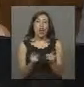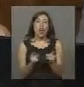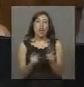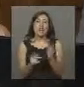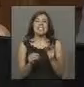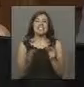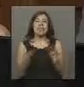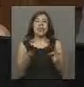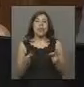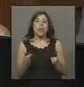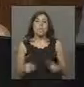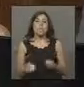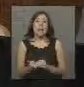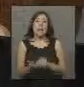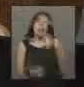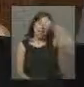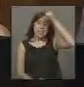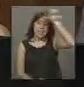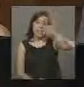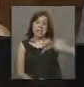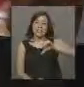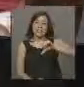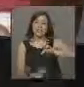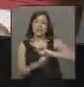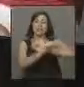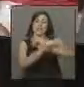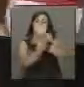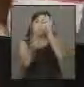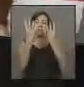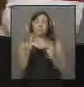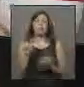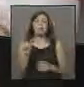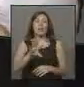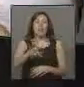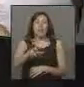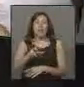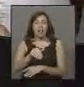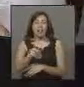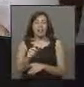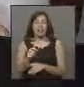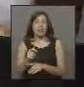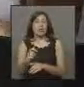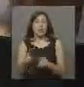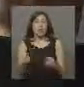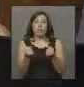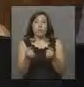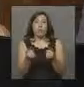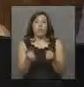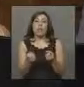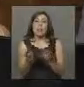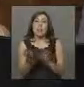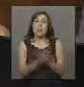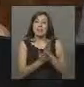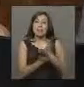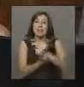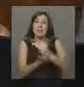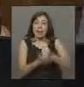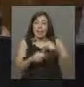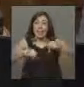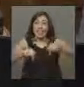que aumentará las penas y el encierro para autores de delitos de alta connotación social, que comenzaremos a tramitar este